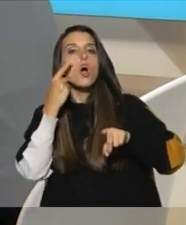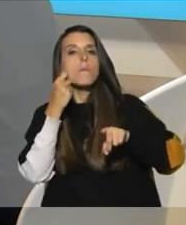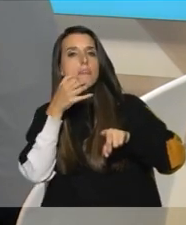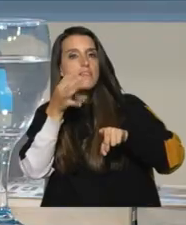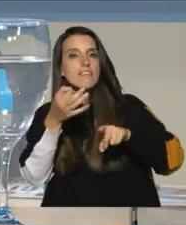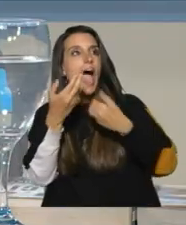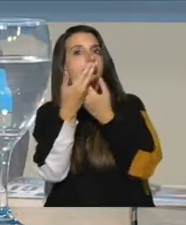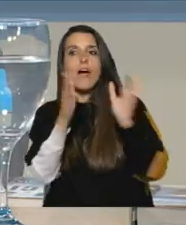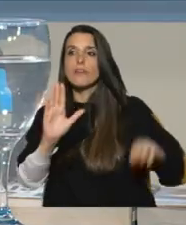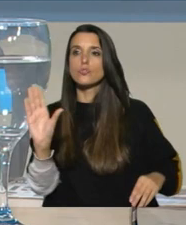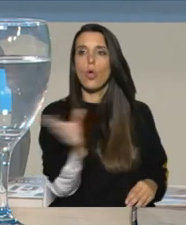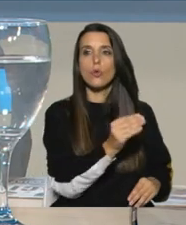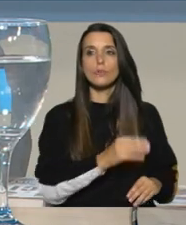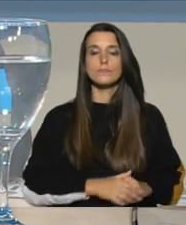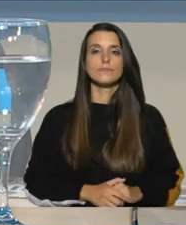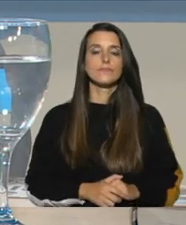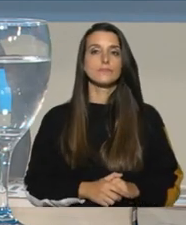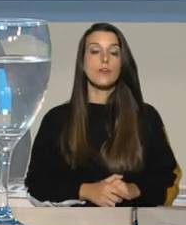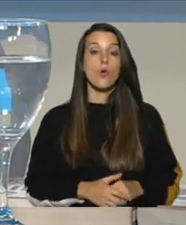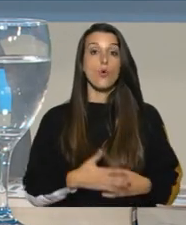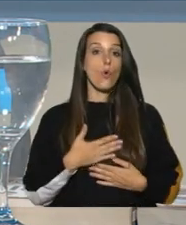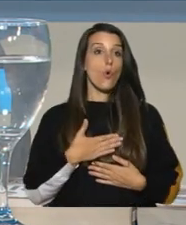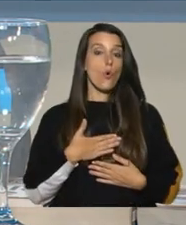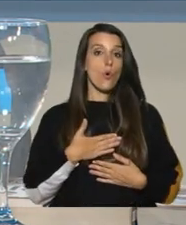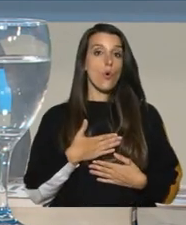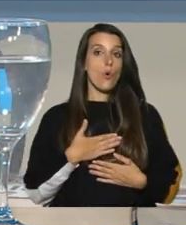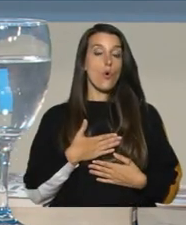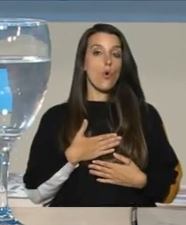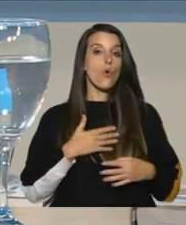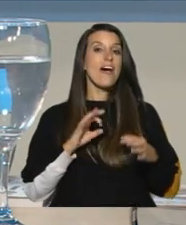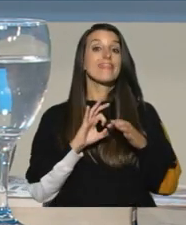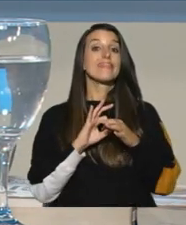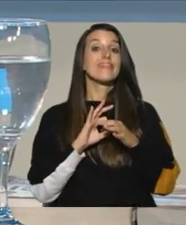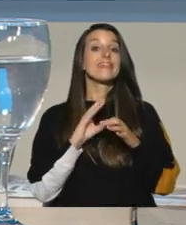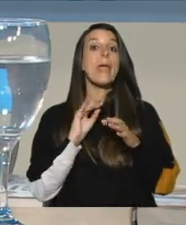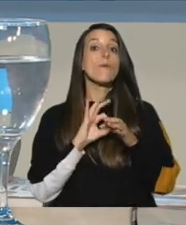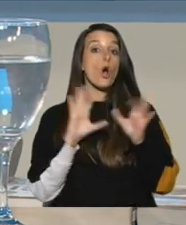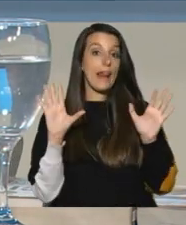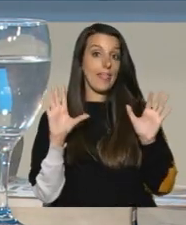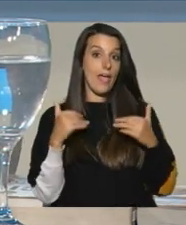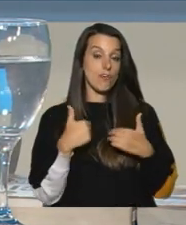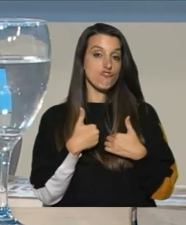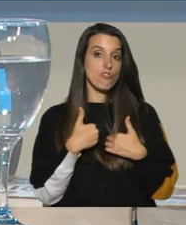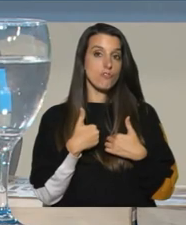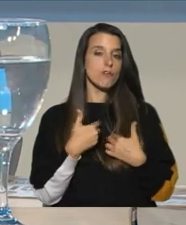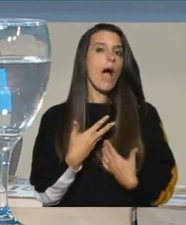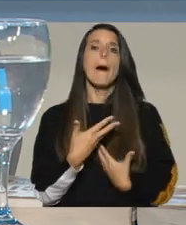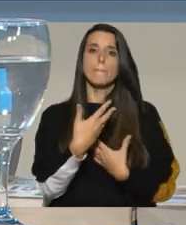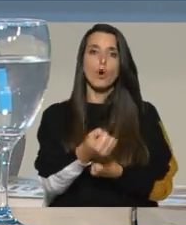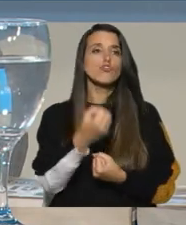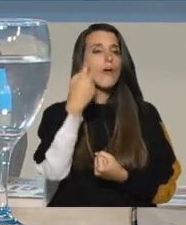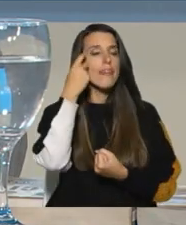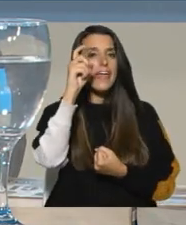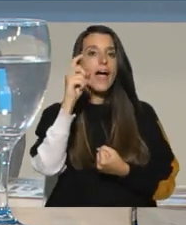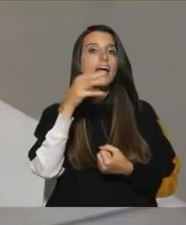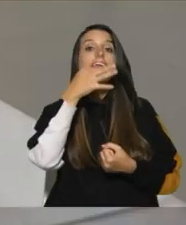tortura? Como demócrata, yo no tengo más que decir que apoyo todo tipo de iniciativa que se